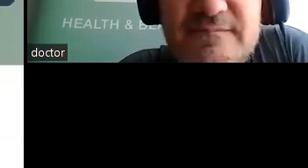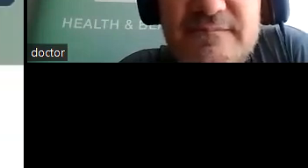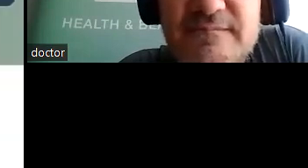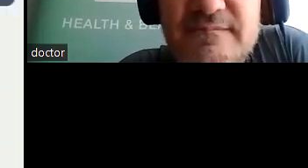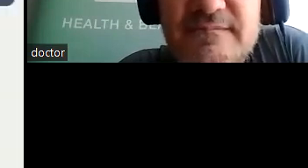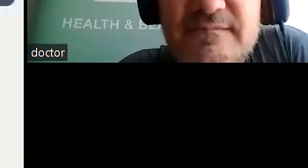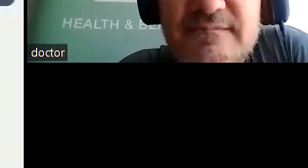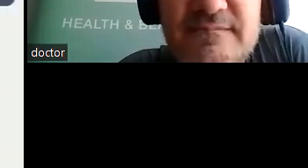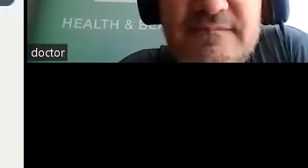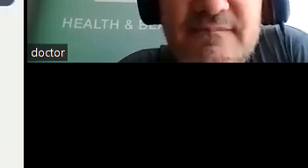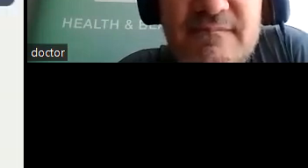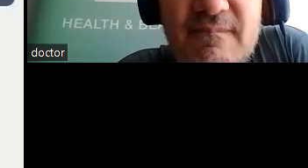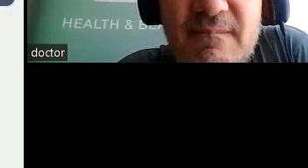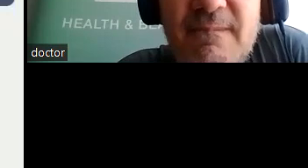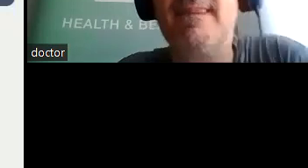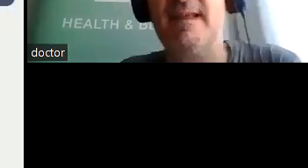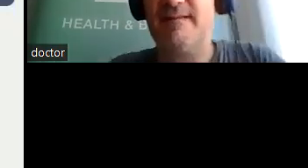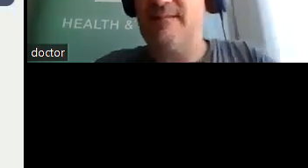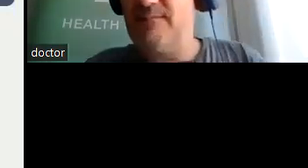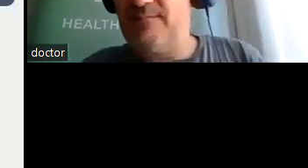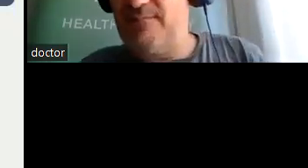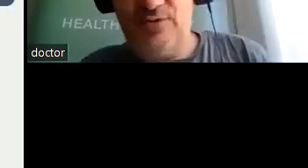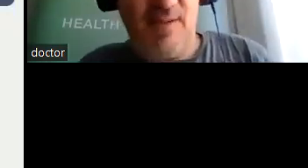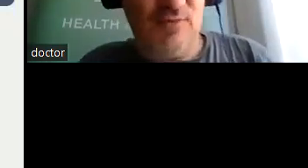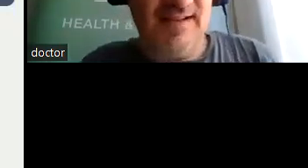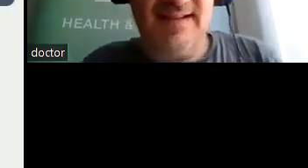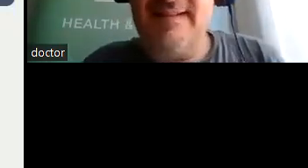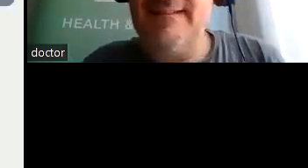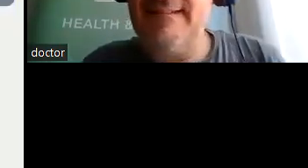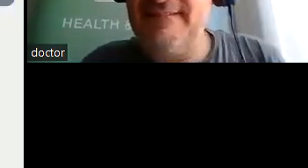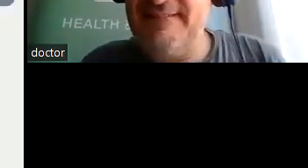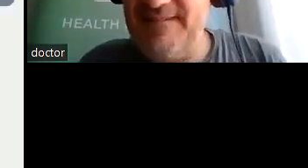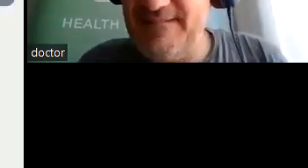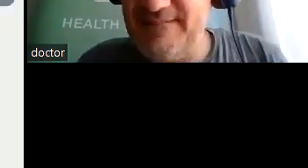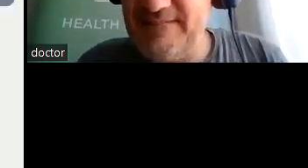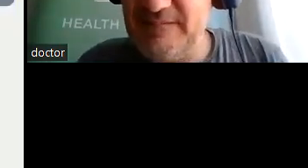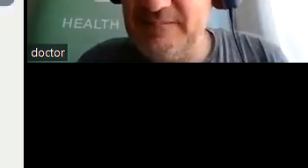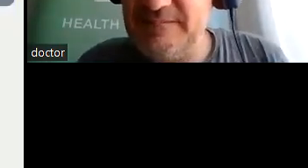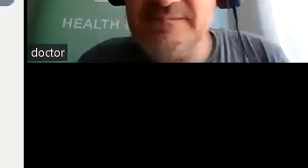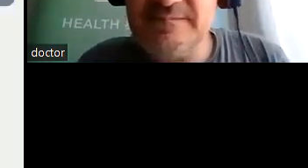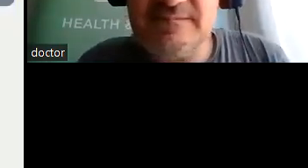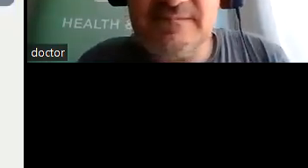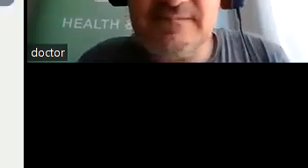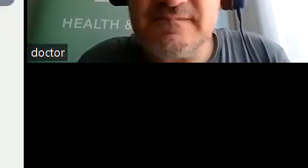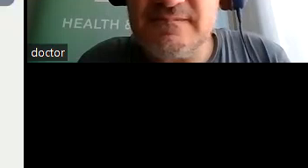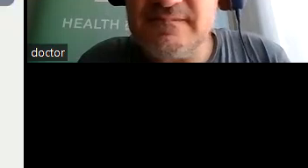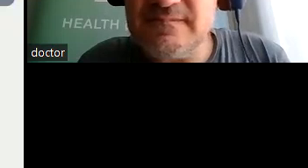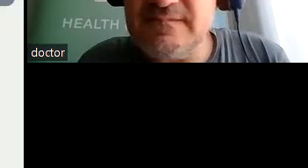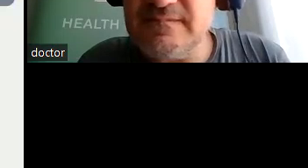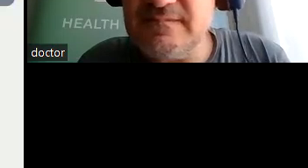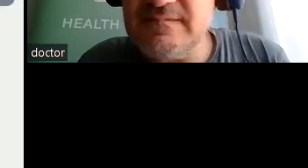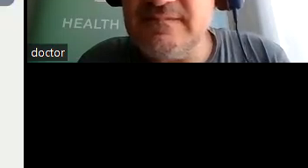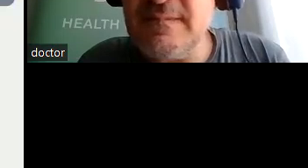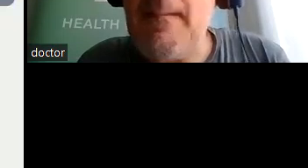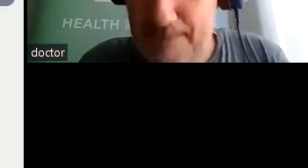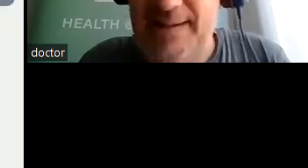genial. O sea, muy bien. Pues Perfecto, vamos. perfectísimo. Vale, pues dame si quieres un minuto